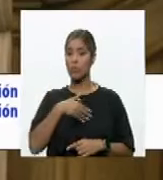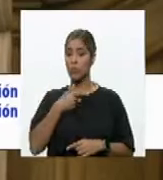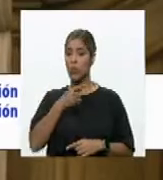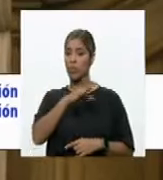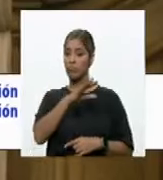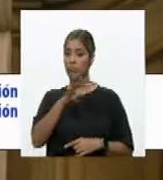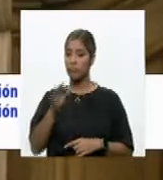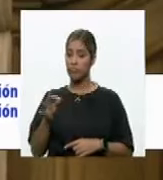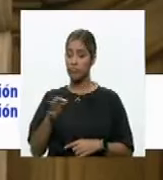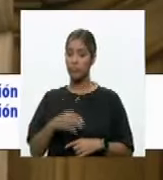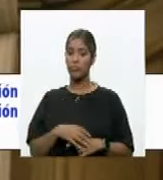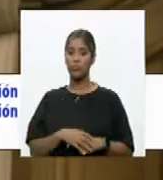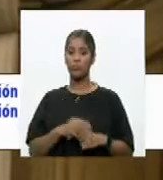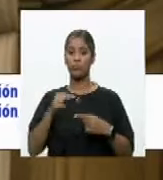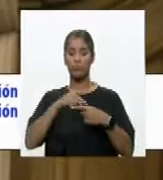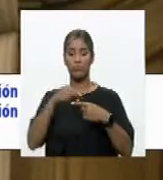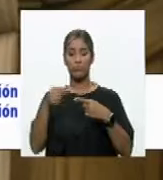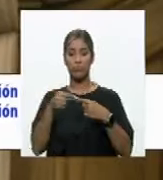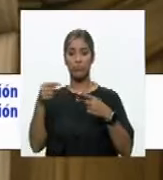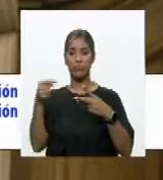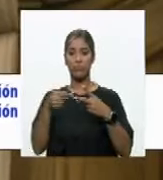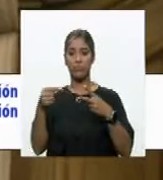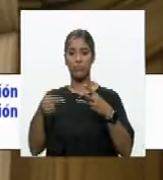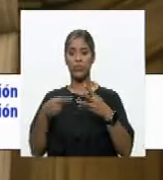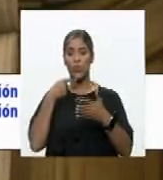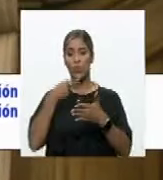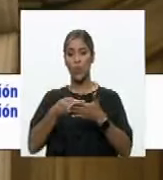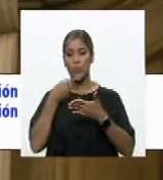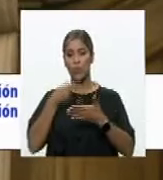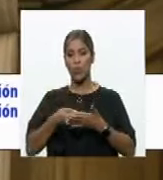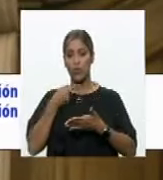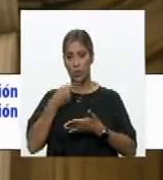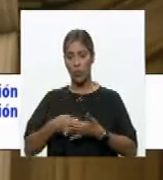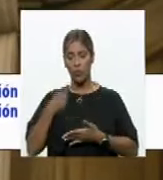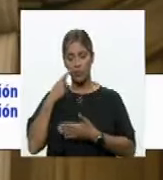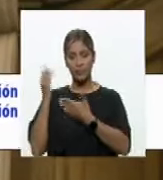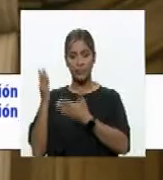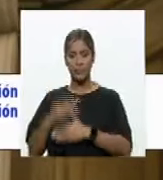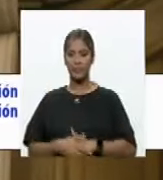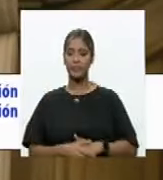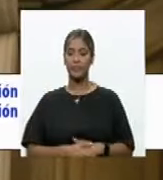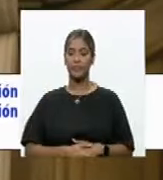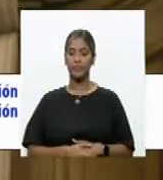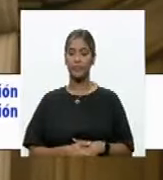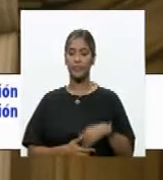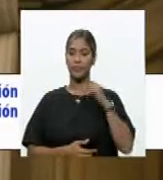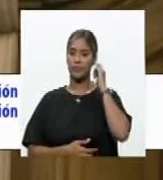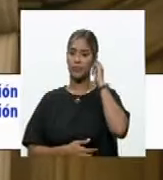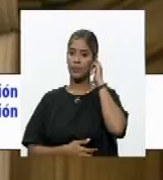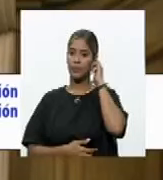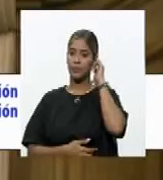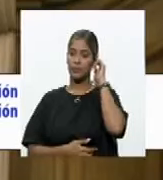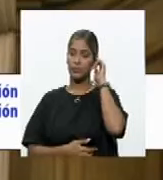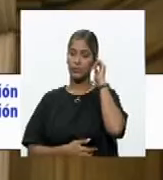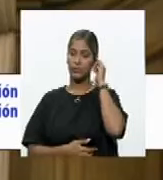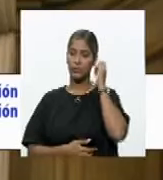elegibles: Balsa Rosario Minerva Taís, Borges Prín